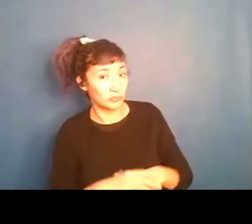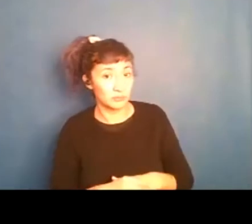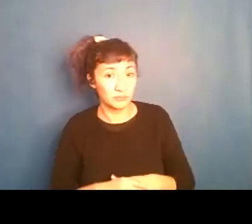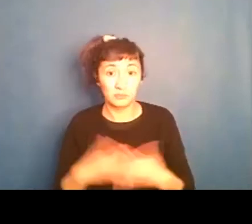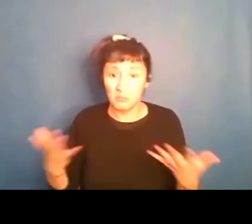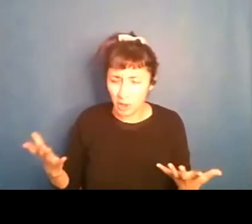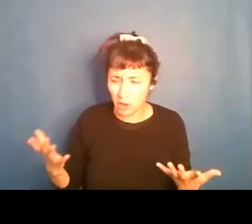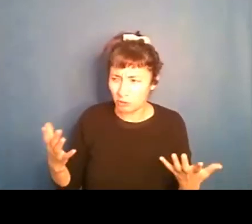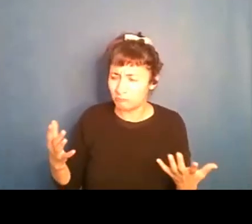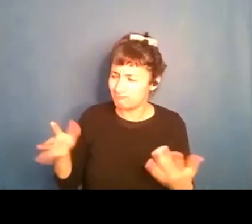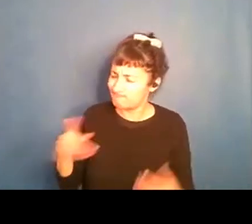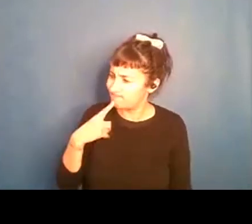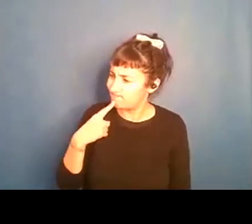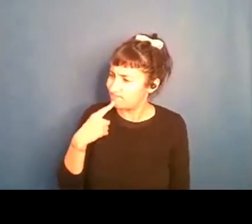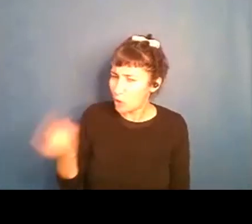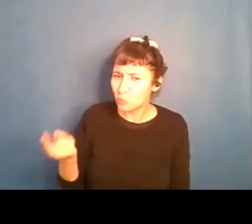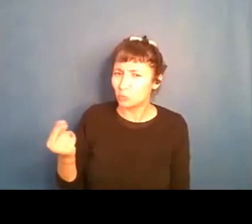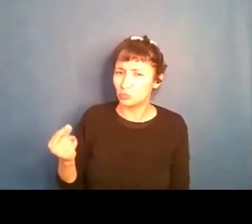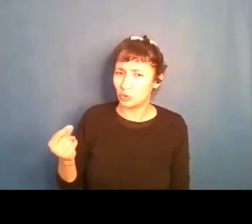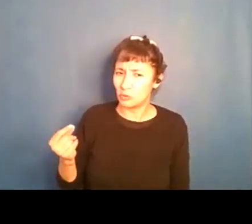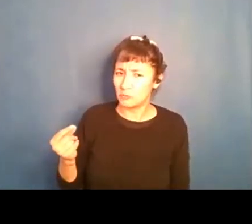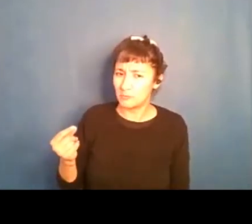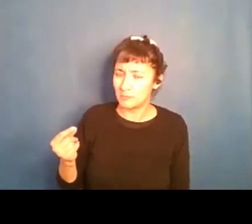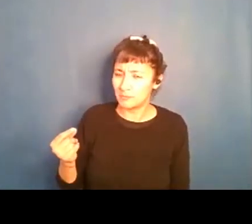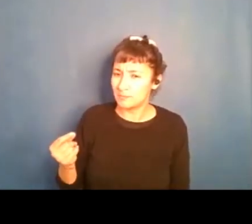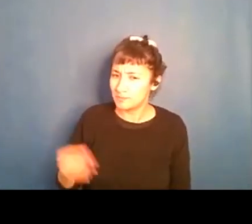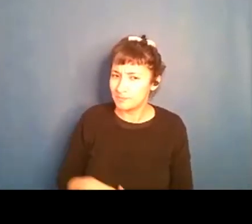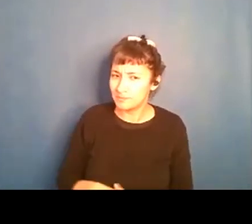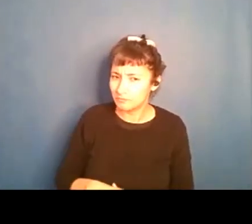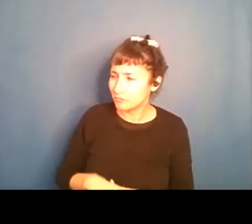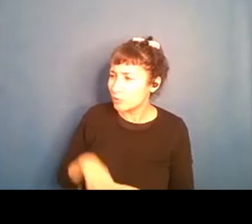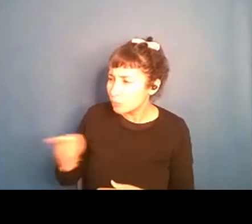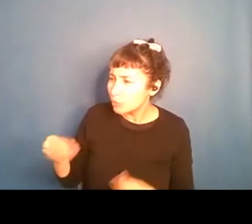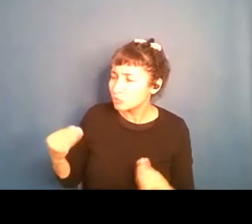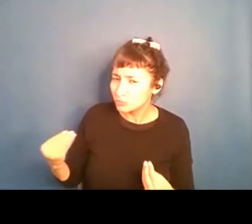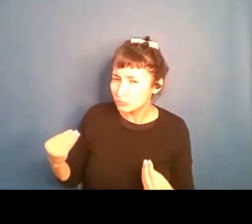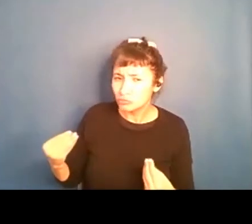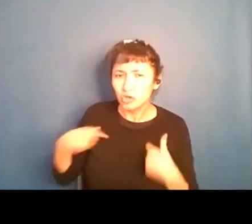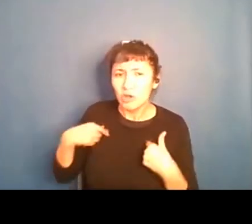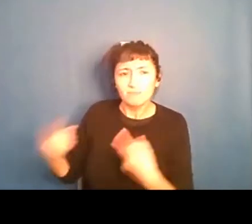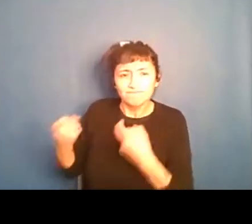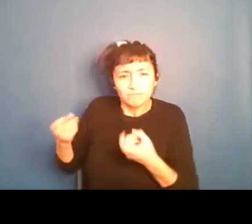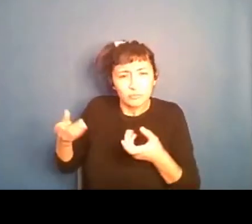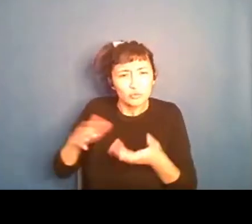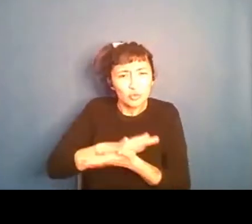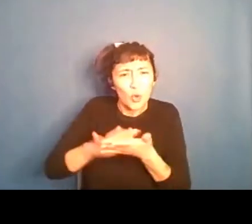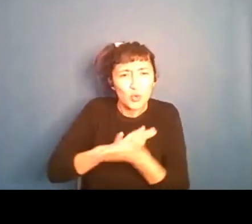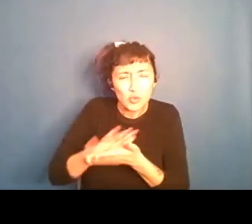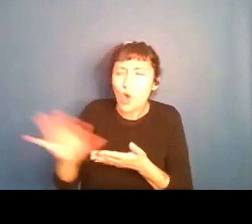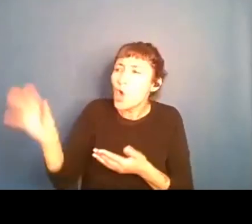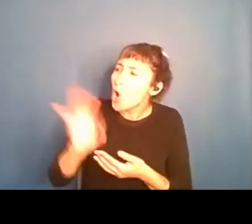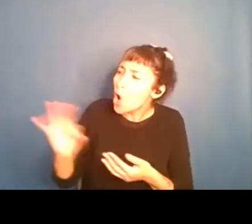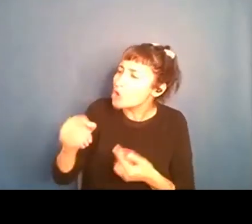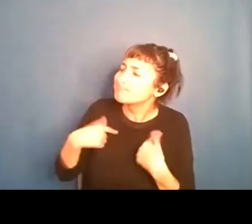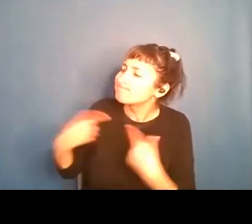Yo nací sorda, ¿sí? ¿Yo necesito la solución? o yo necesito la lengua, la